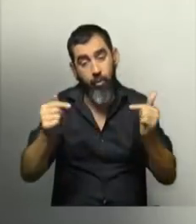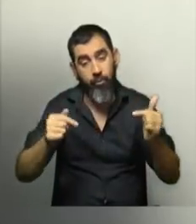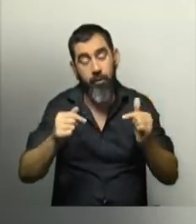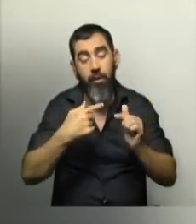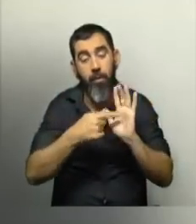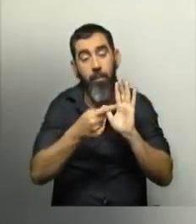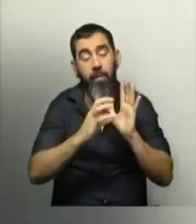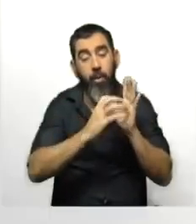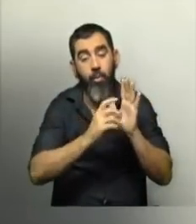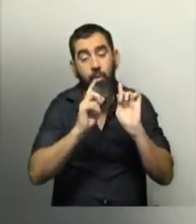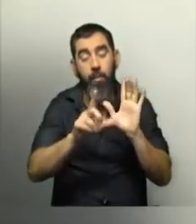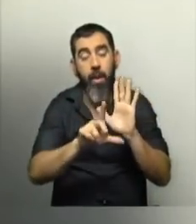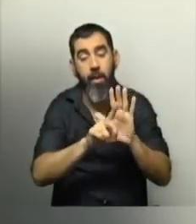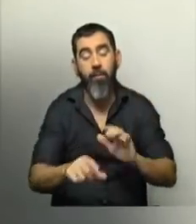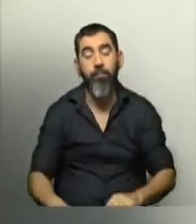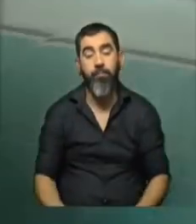la Constitución y que establece la ley.